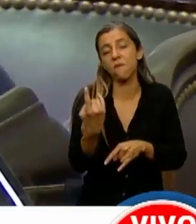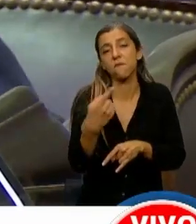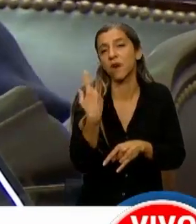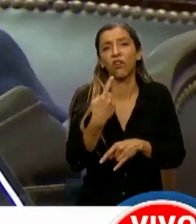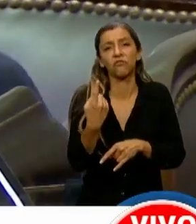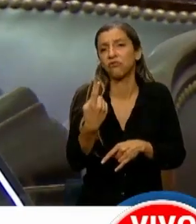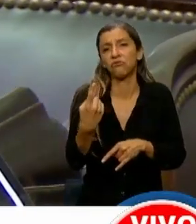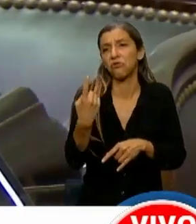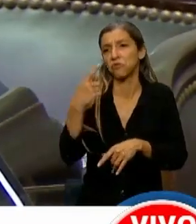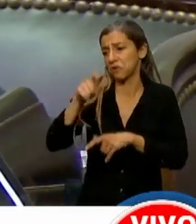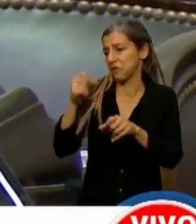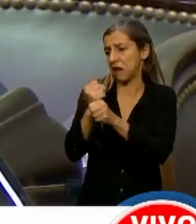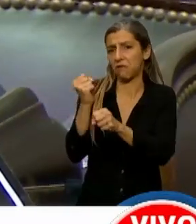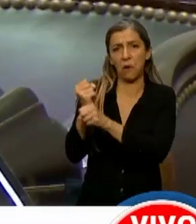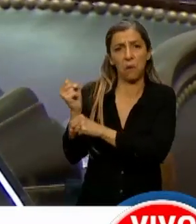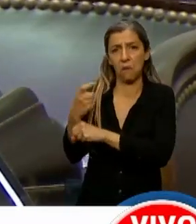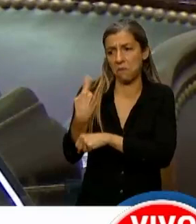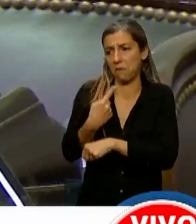otorgamos derecho a los trabajadores, siempre.